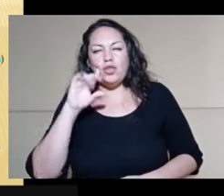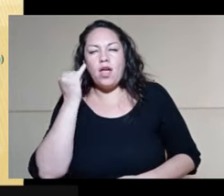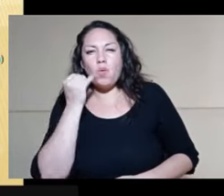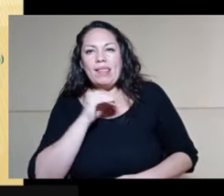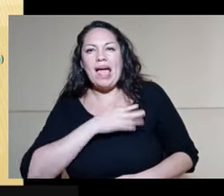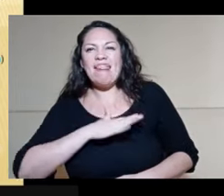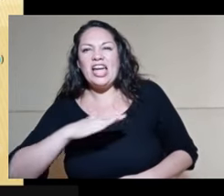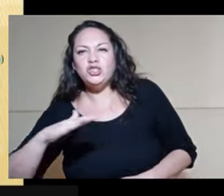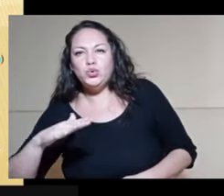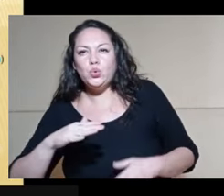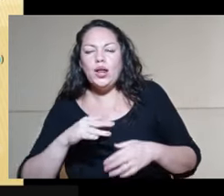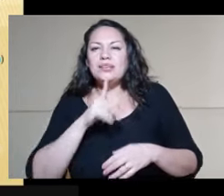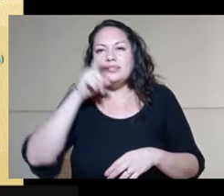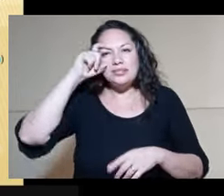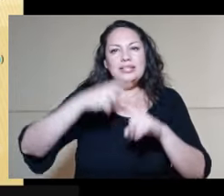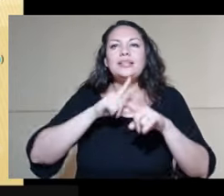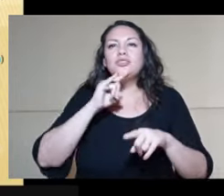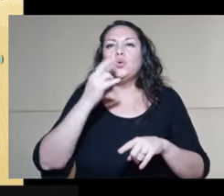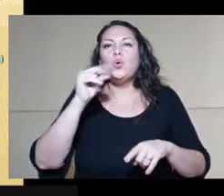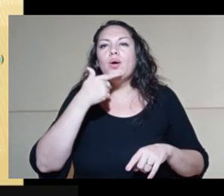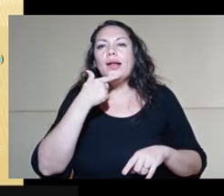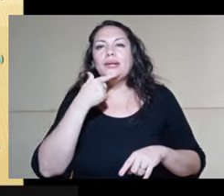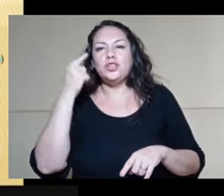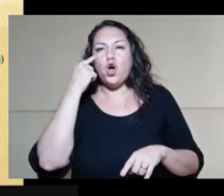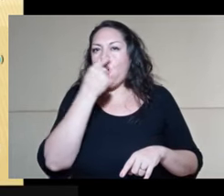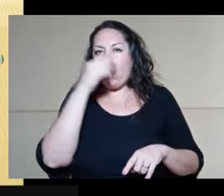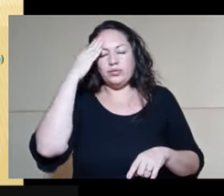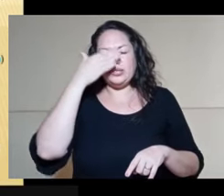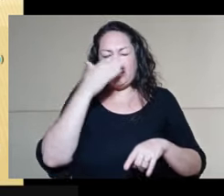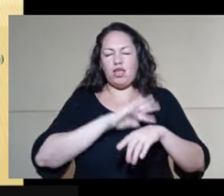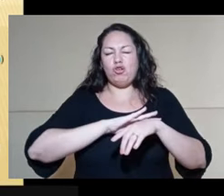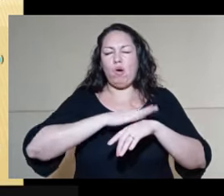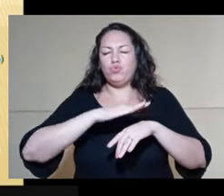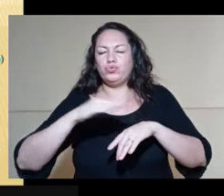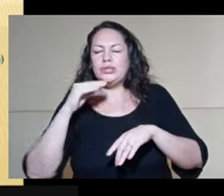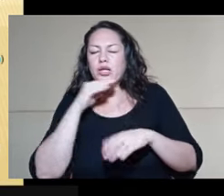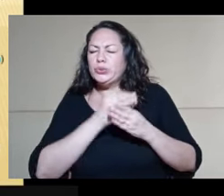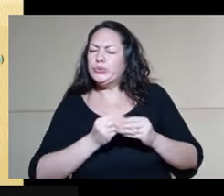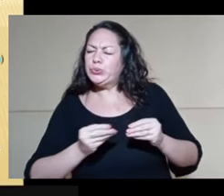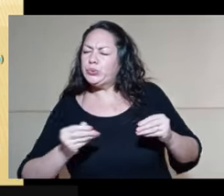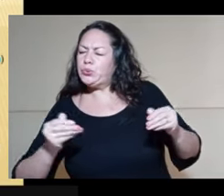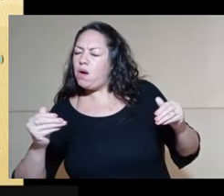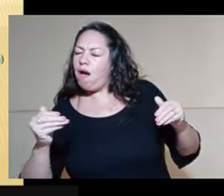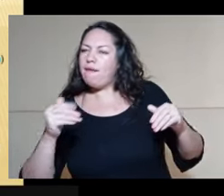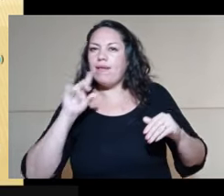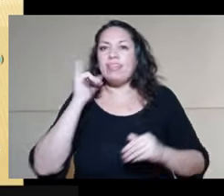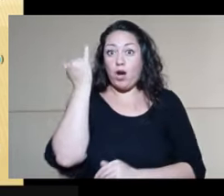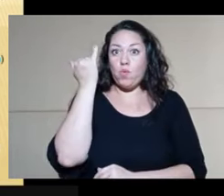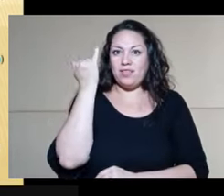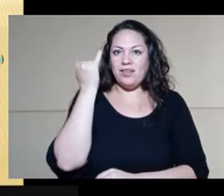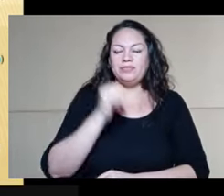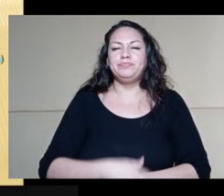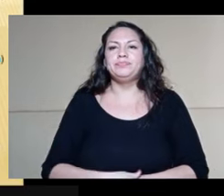discriminar textura, nosotros con nuestros dedos y cerrando los ojos, podemos discriminar algo rugoso, algo liso,